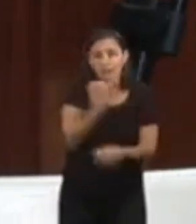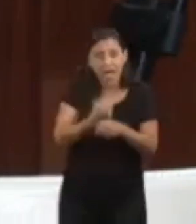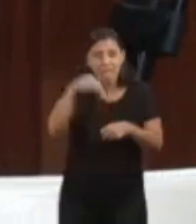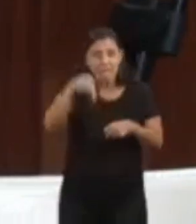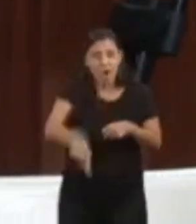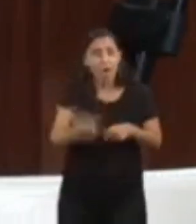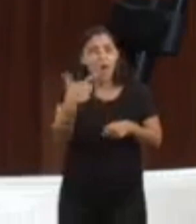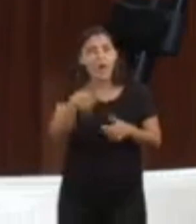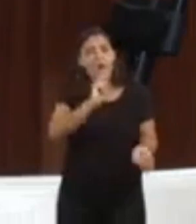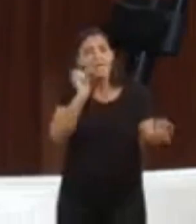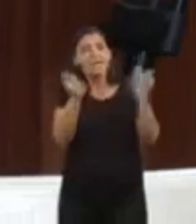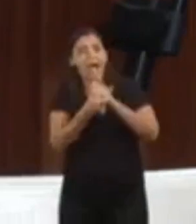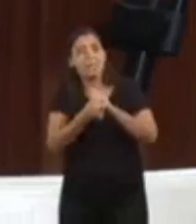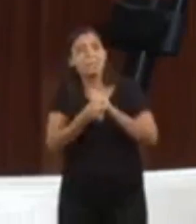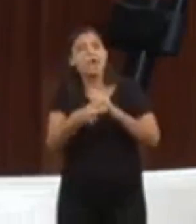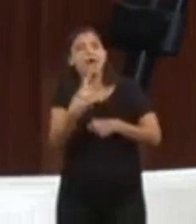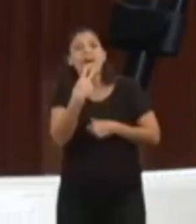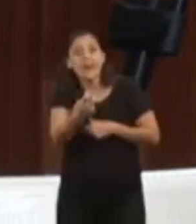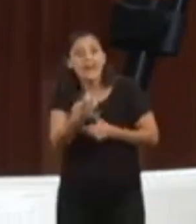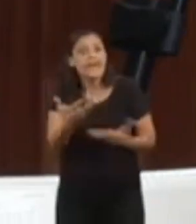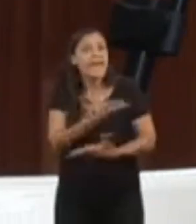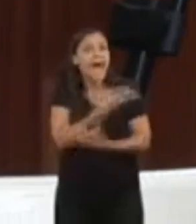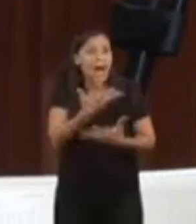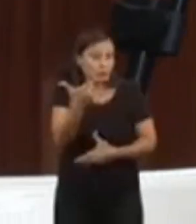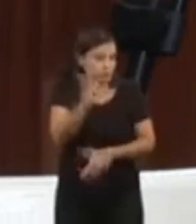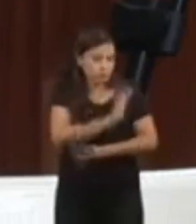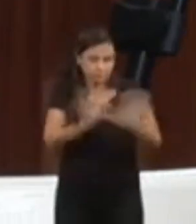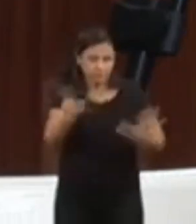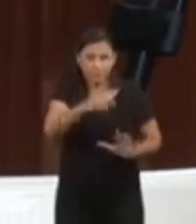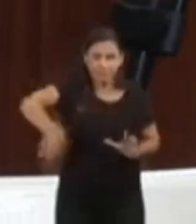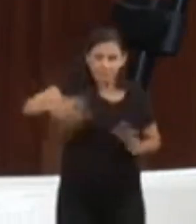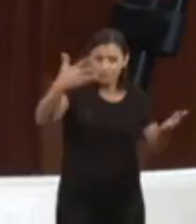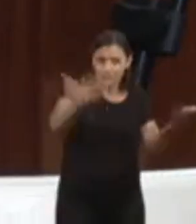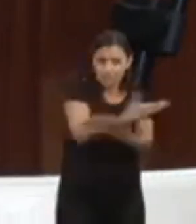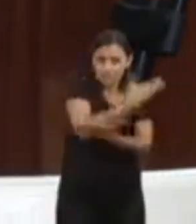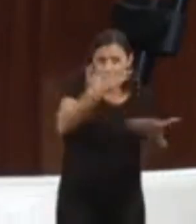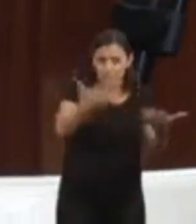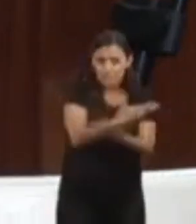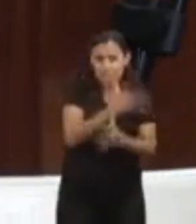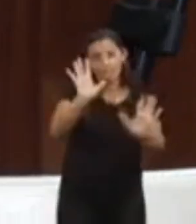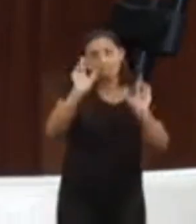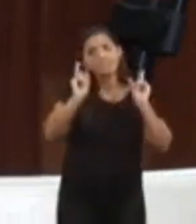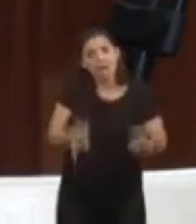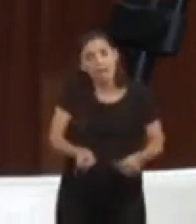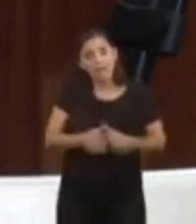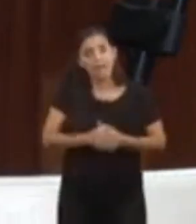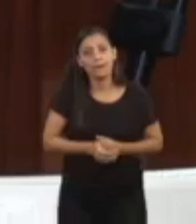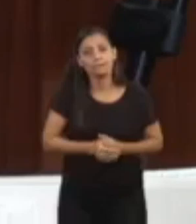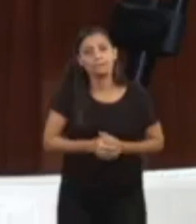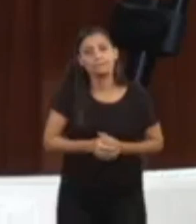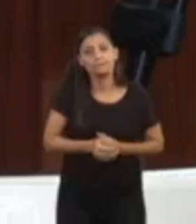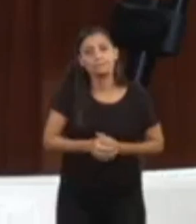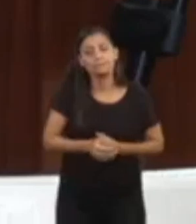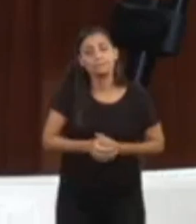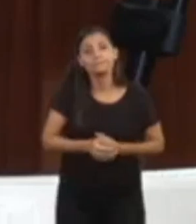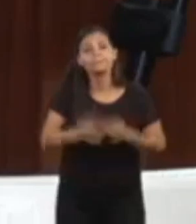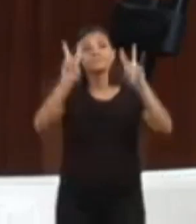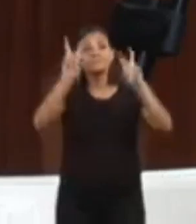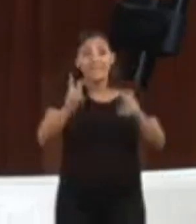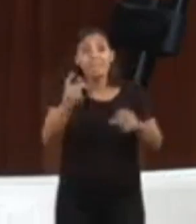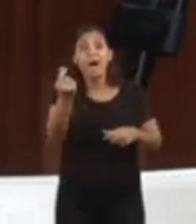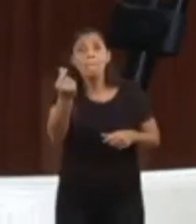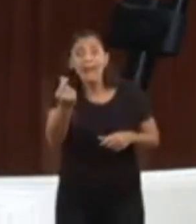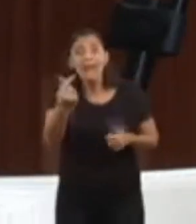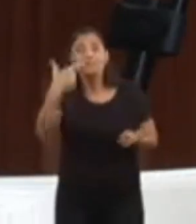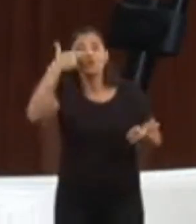modificó la matriz energética Argentina y todos los respetos a los precios del combustible